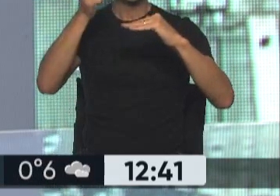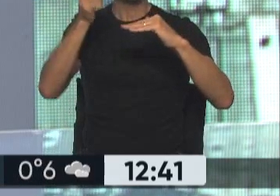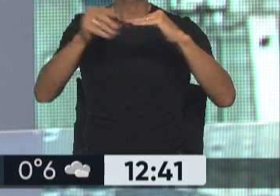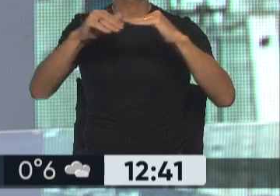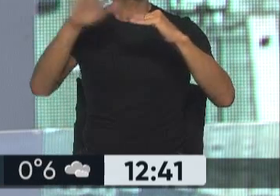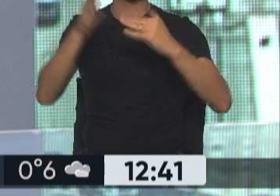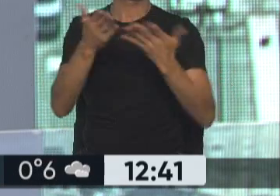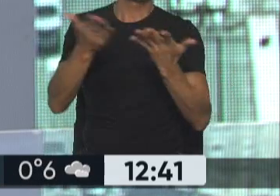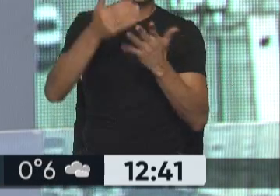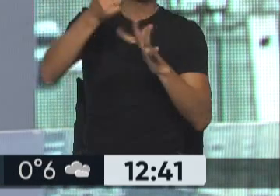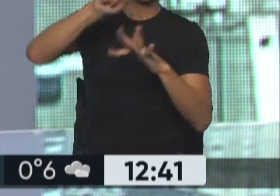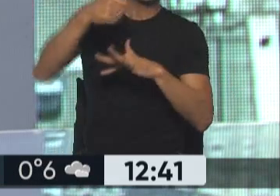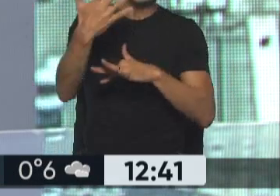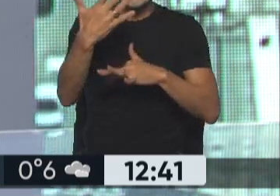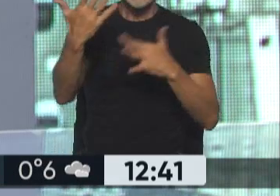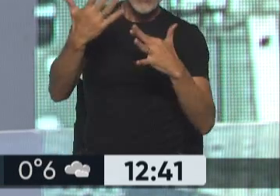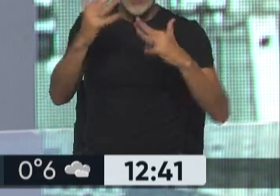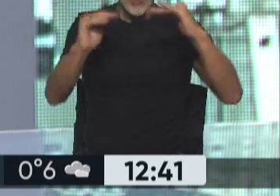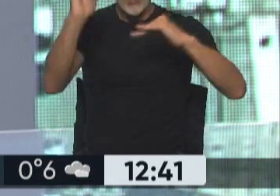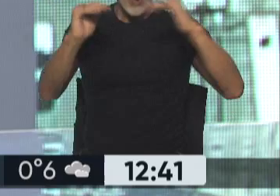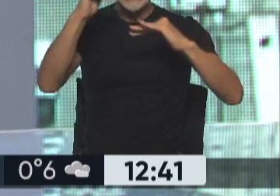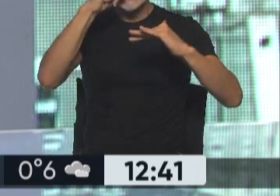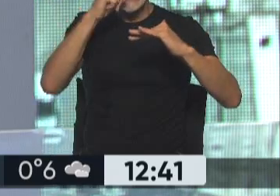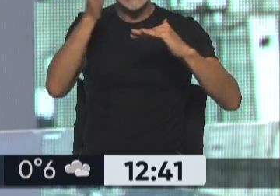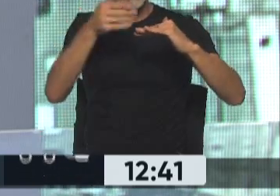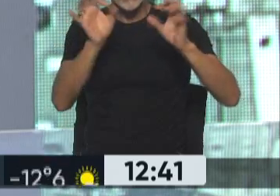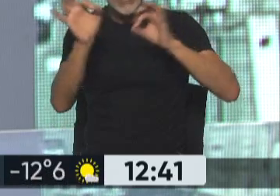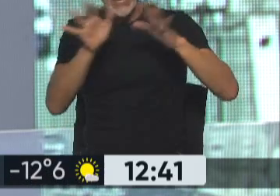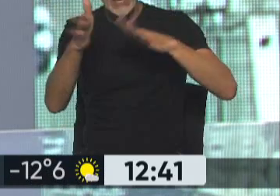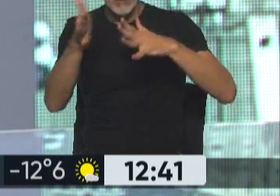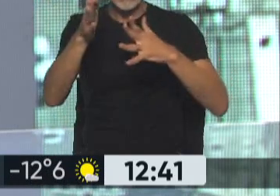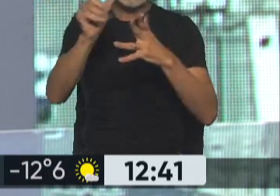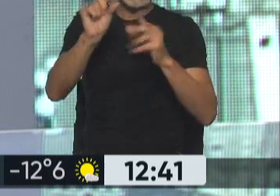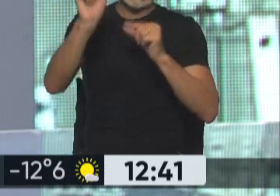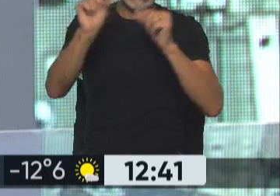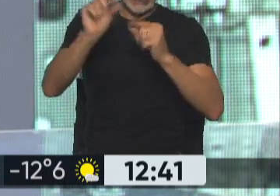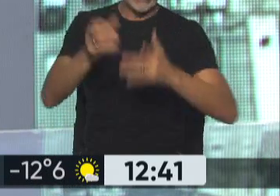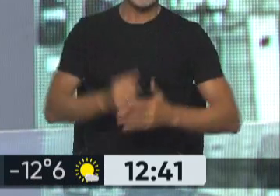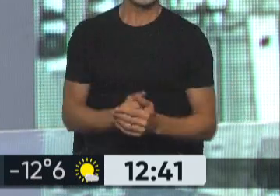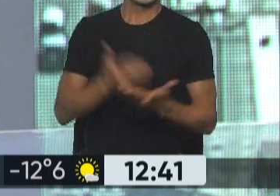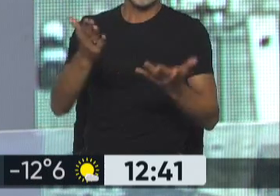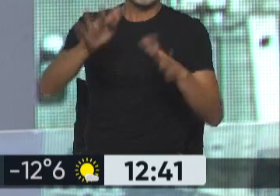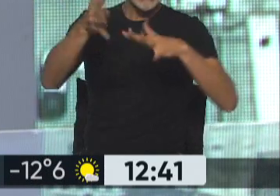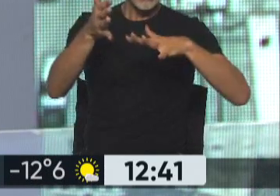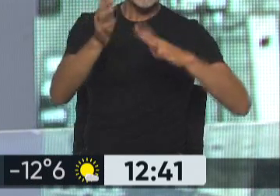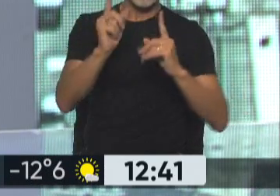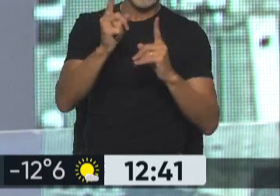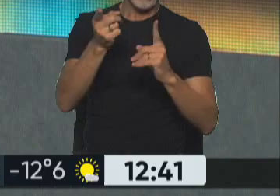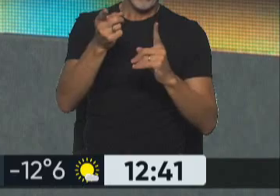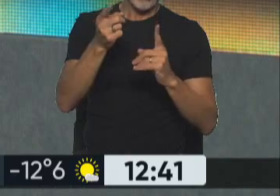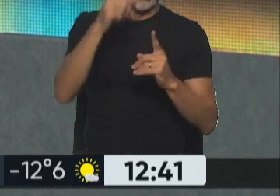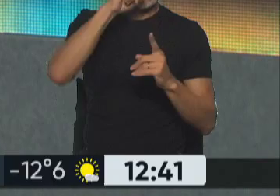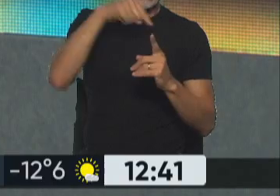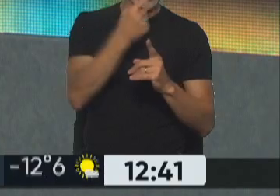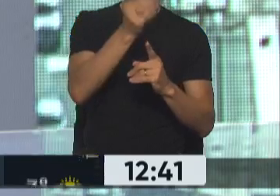podría ser seis y medio entre seis y siete quizás alguna décima más por eso te digo no escapa al panorama